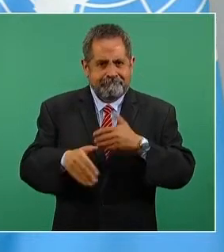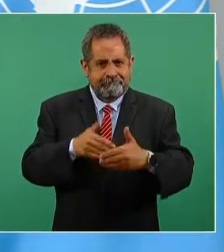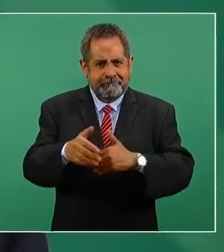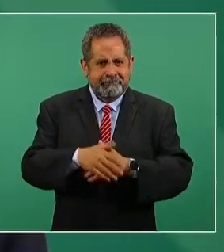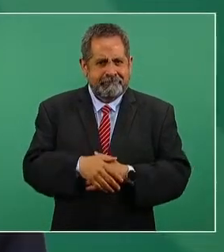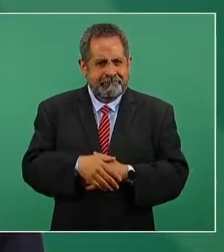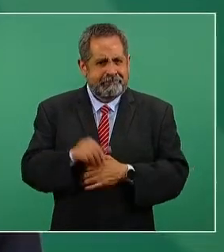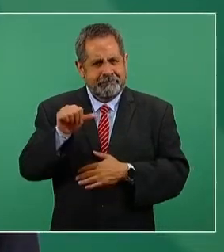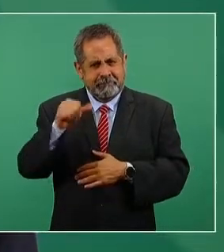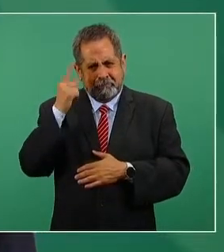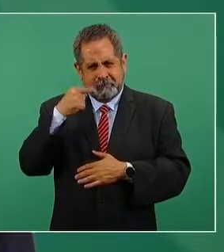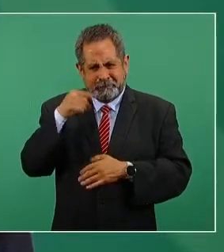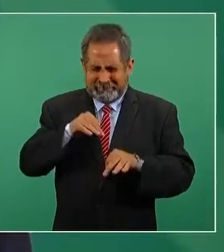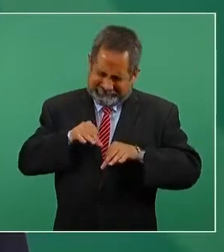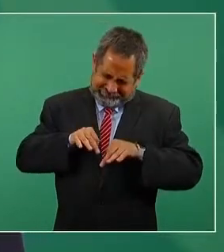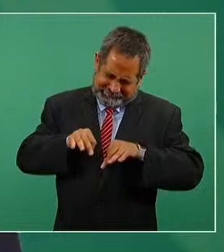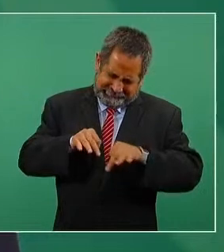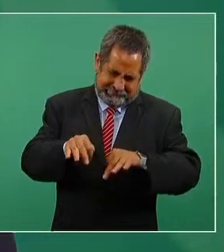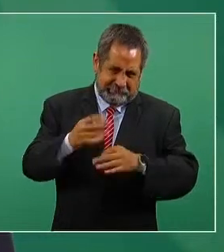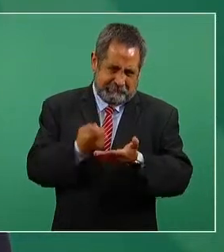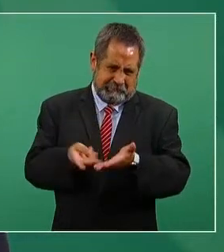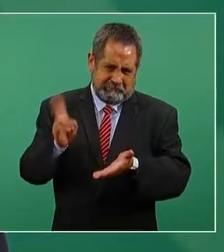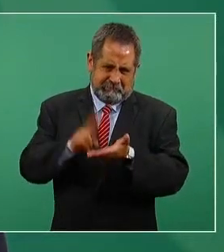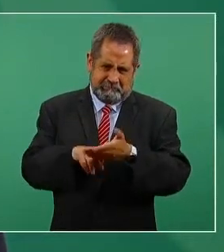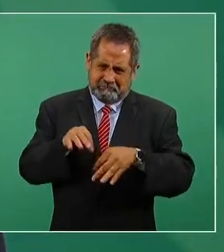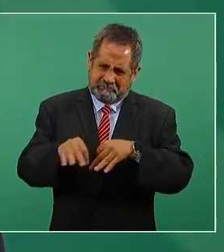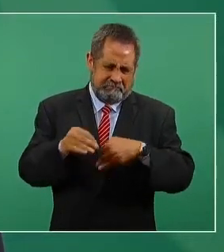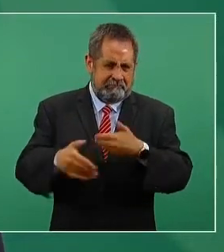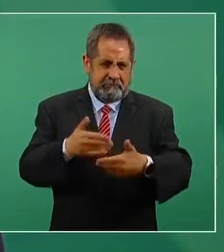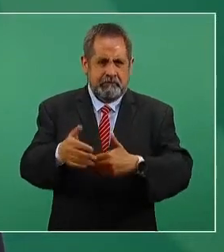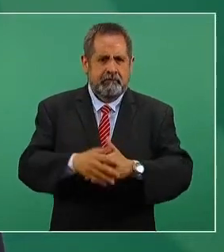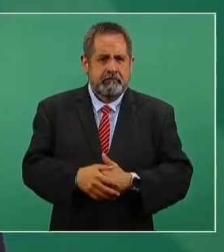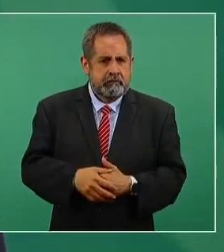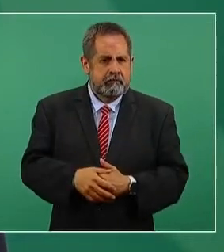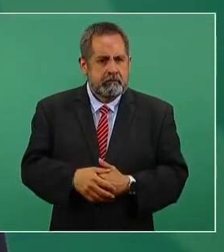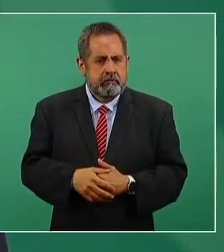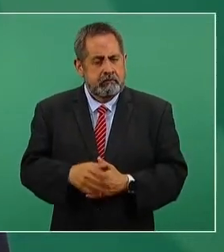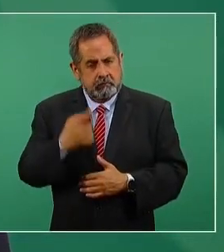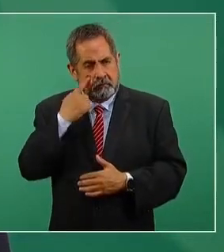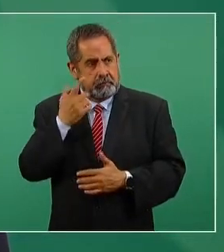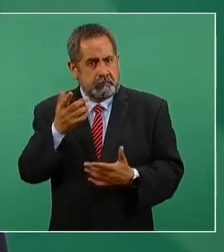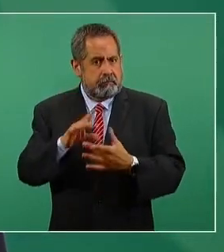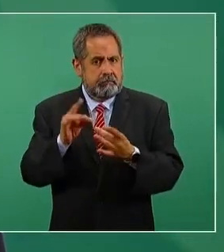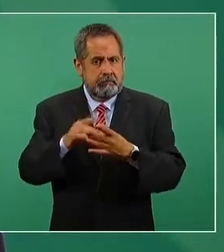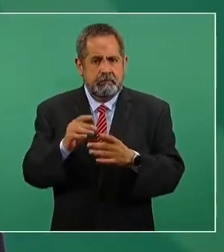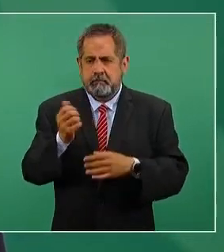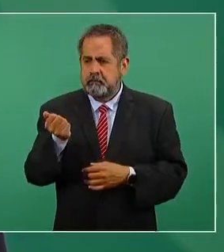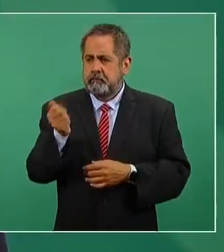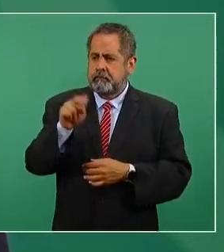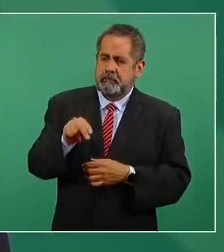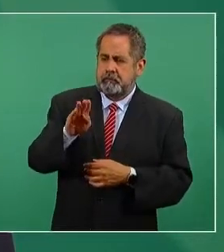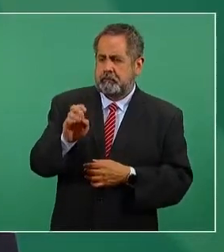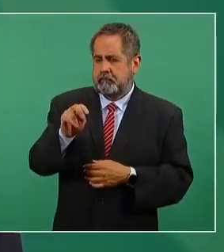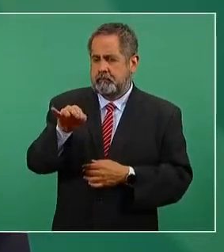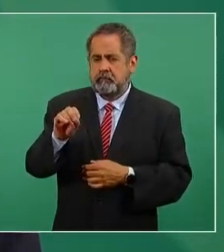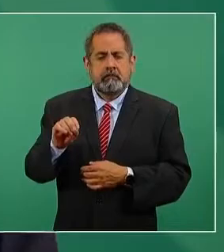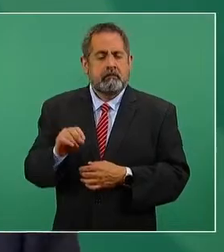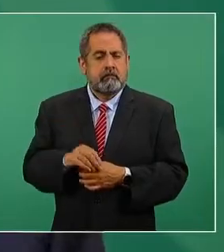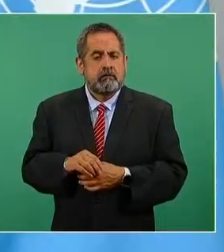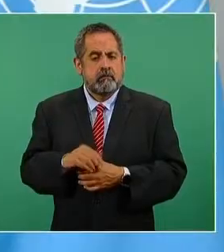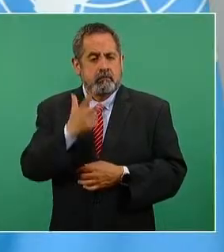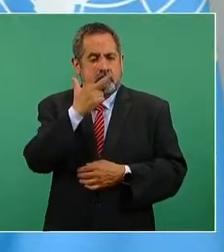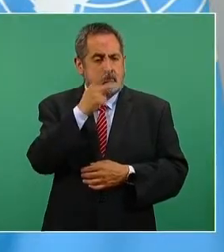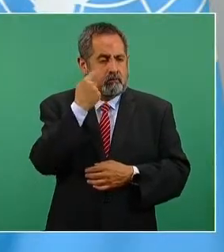sino 16, el doble. Ya ven lo que decía San Benito, 8 horas